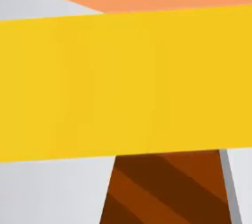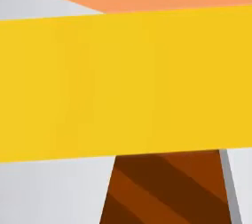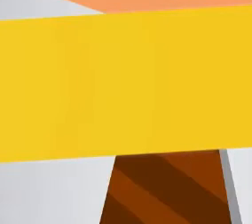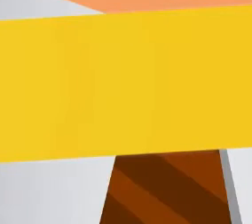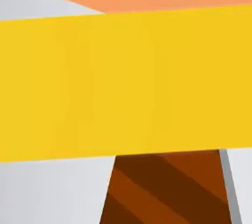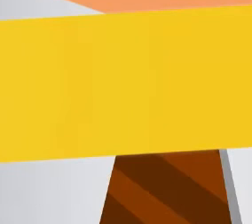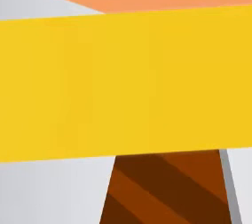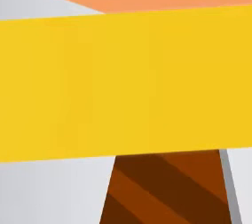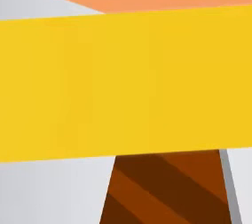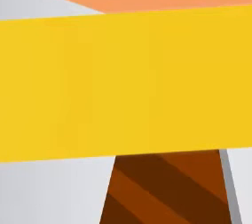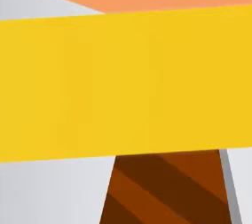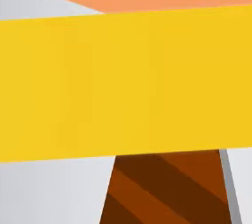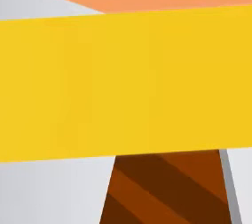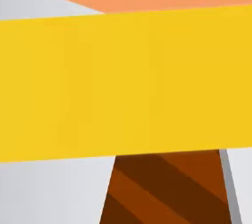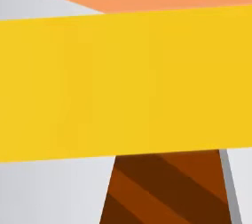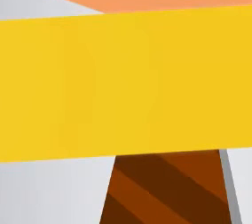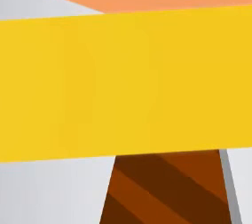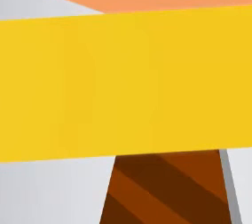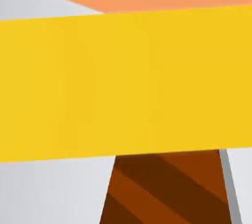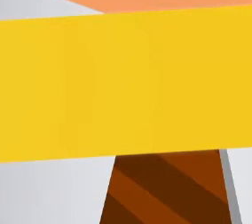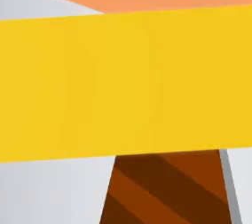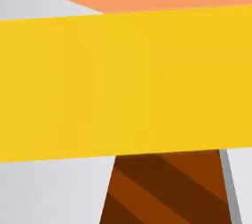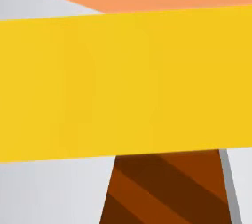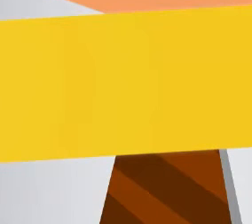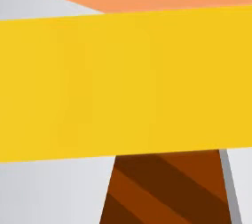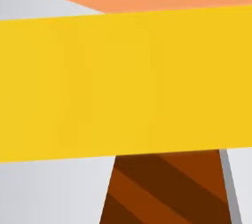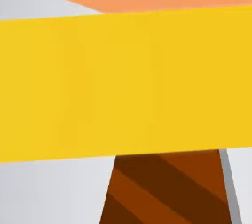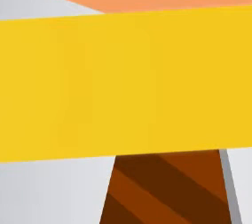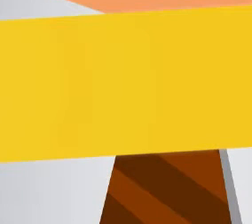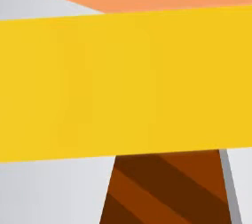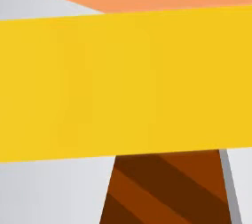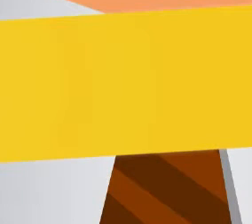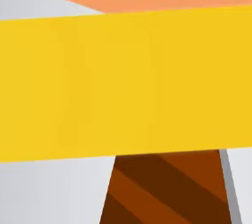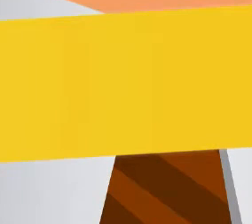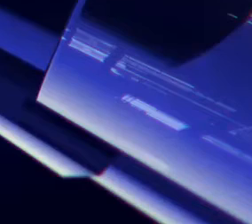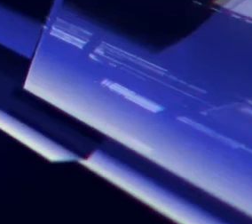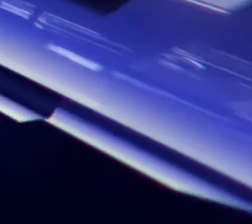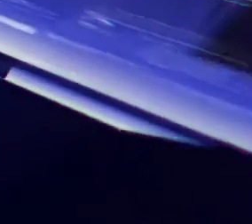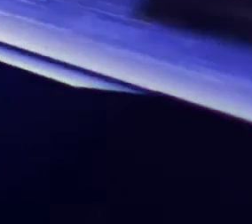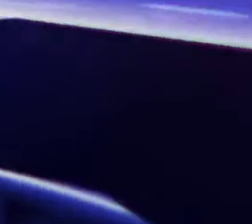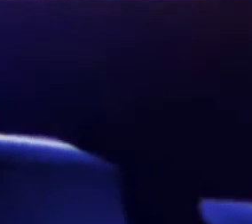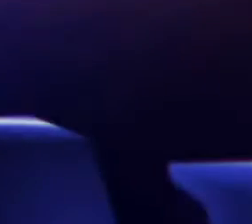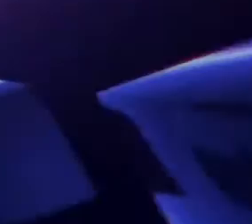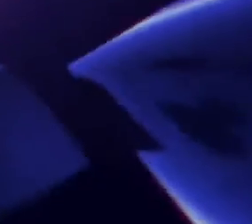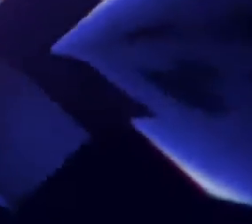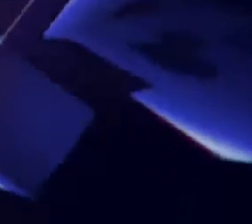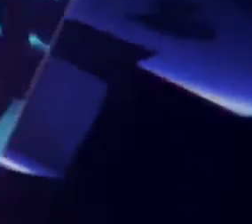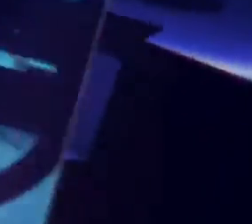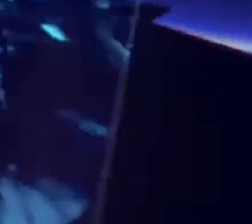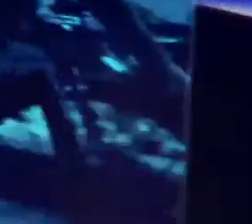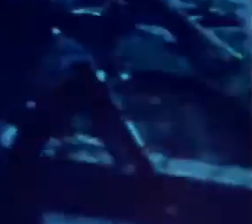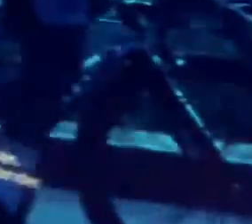Todo porque en Enlace Televisión amamos nuestros clientes. Listo, aprobado.